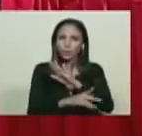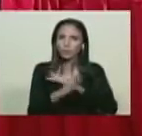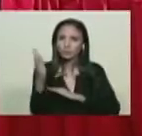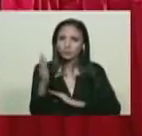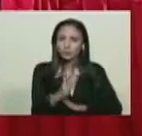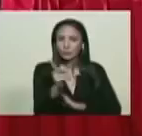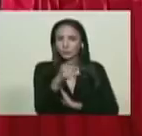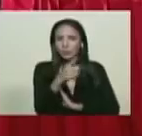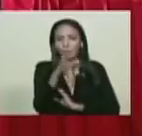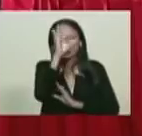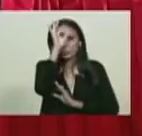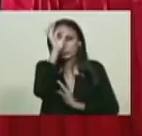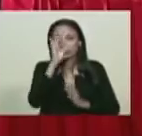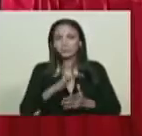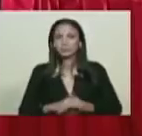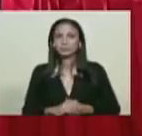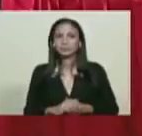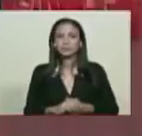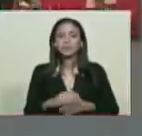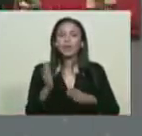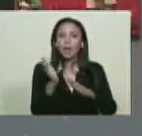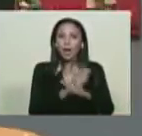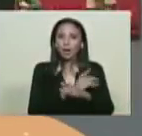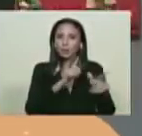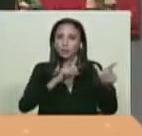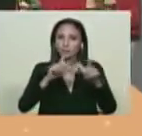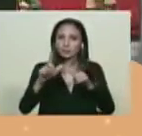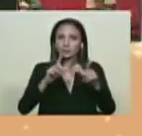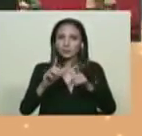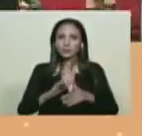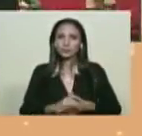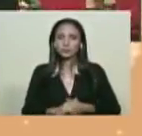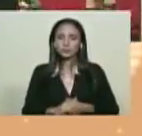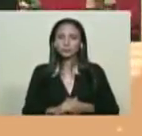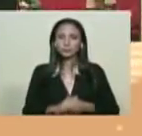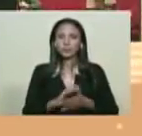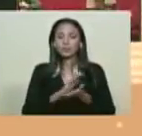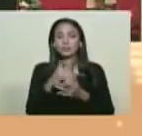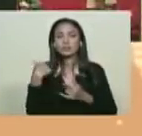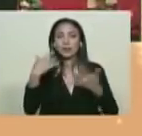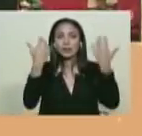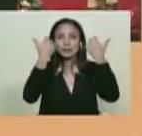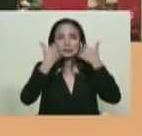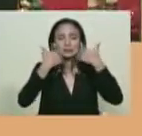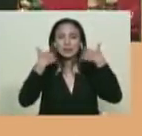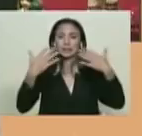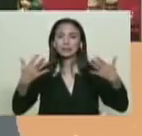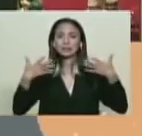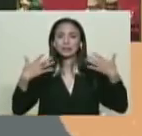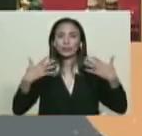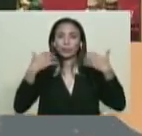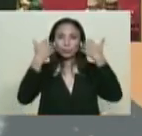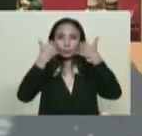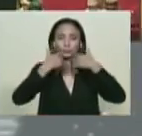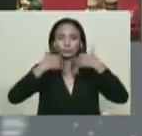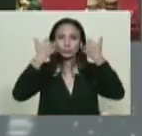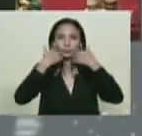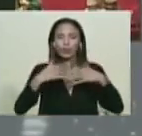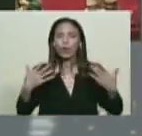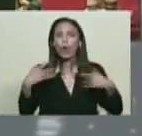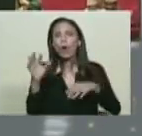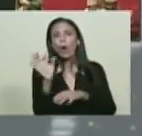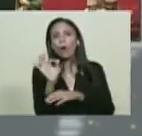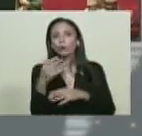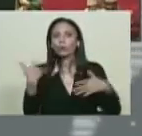miren, antes de terminar, estoy sudando, ¿vale? Está haciendo calor, o es que yo estoy acelerado.